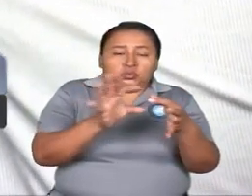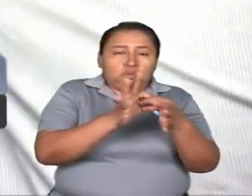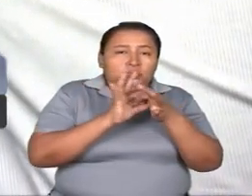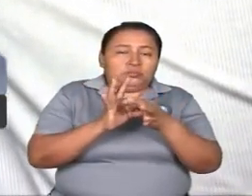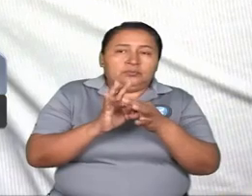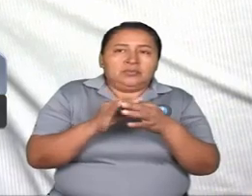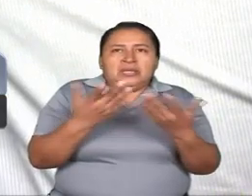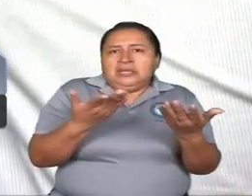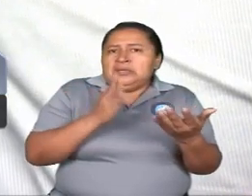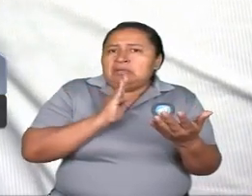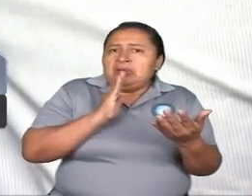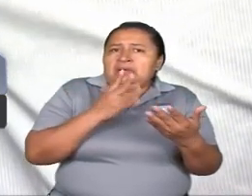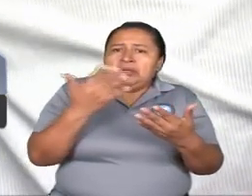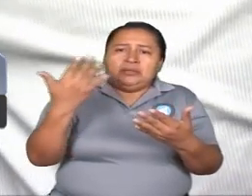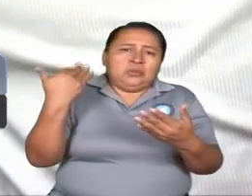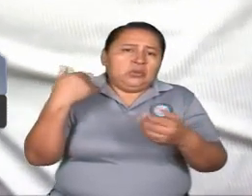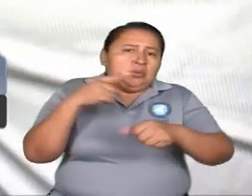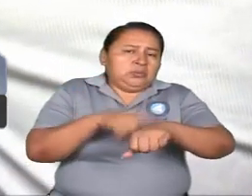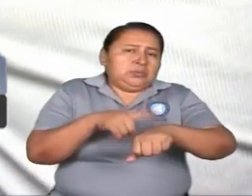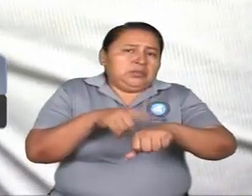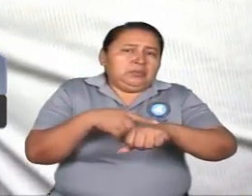estoy hablando en el periodo